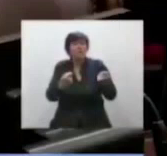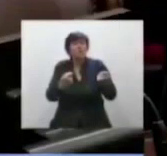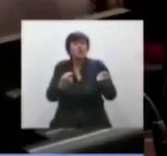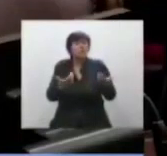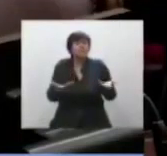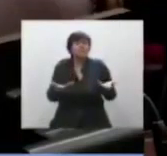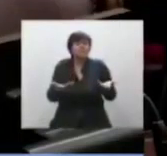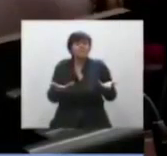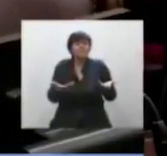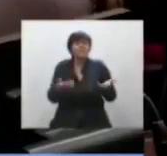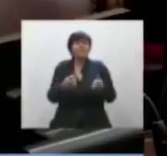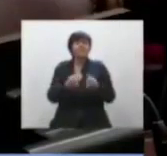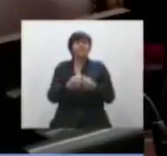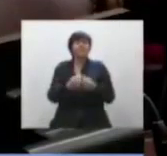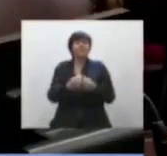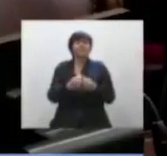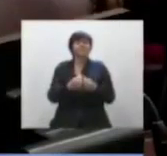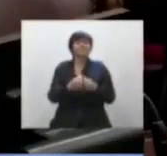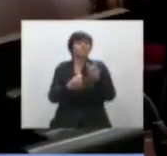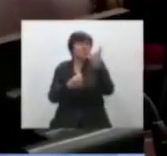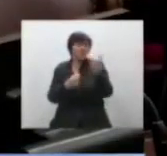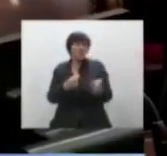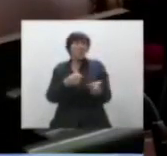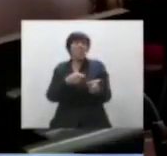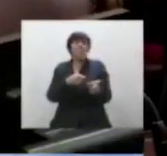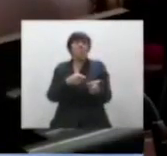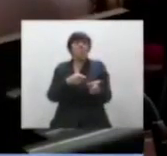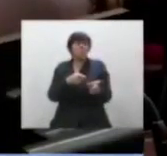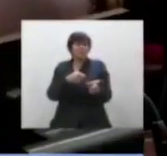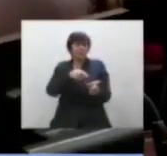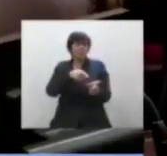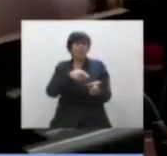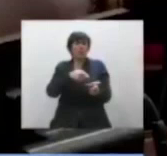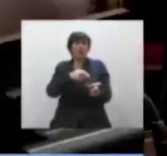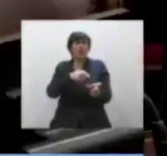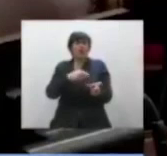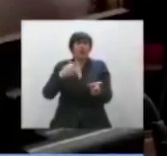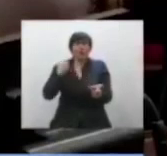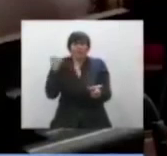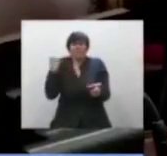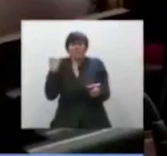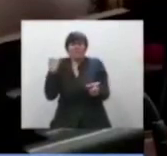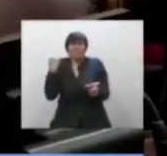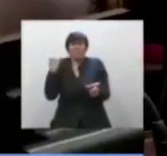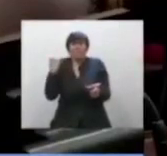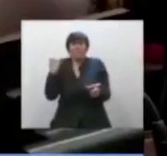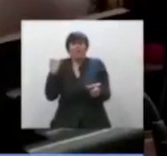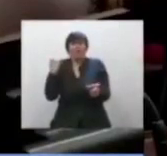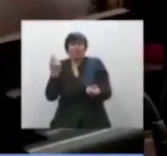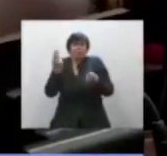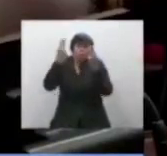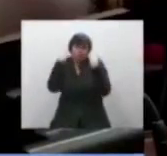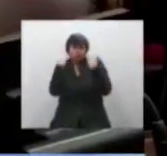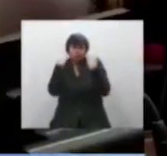en tu familia y hacer lo que quieras. Pero cuando vos estás como presidenta de la Comisión de Ciencia y Tecnología, tenés que apelar a otros recursos. Es que se puede